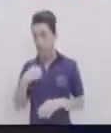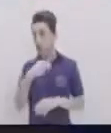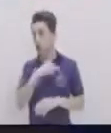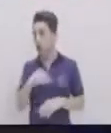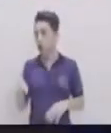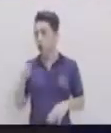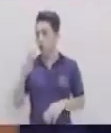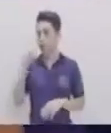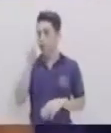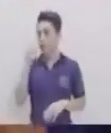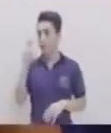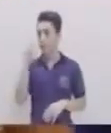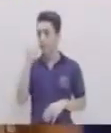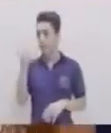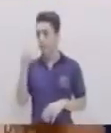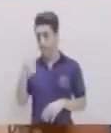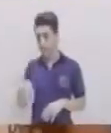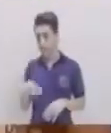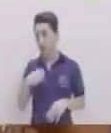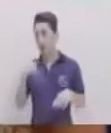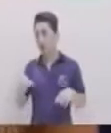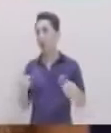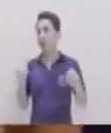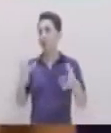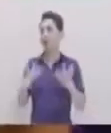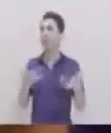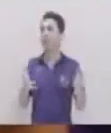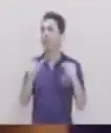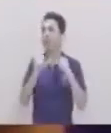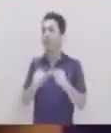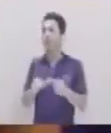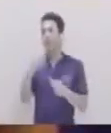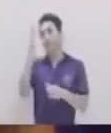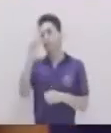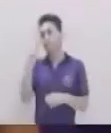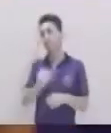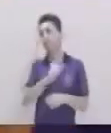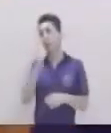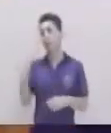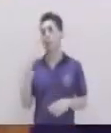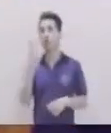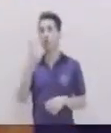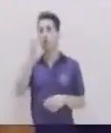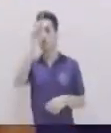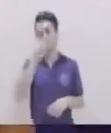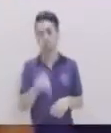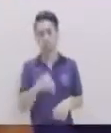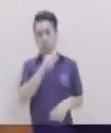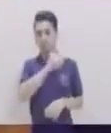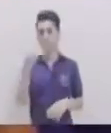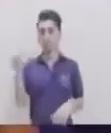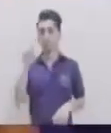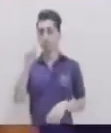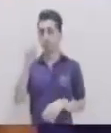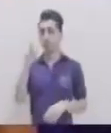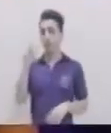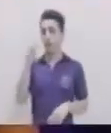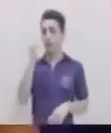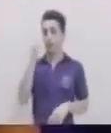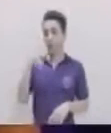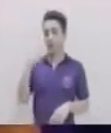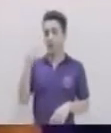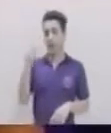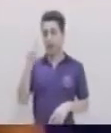nombre es Vivian García. En esta ocasión vamos a continuar aprendiendo sobre otro de los 4 puntos cardinales de la